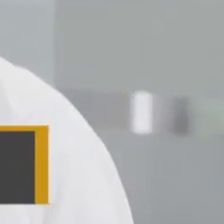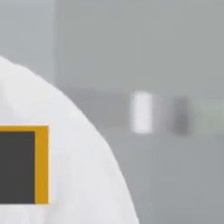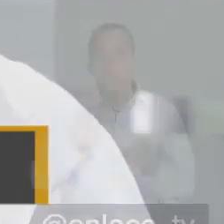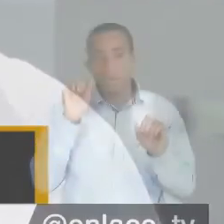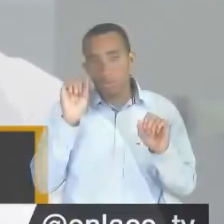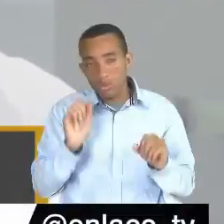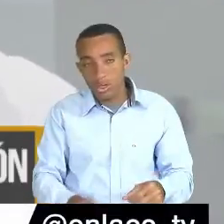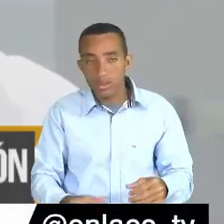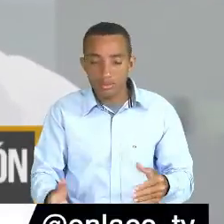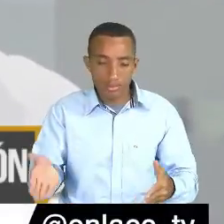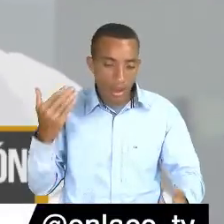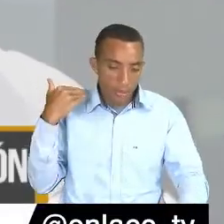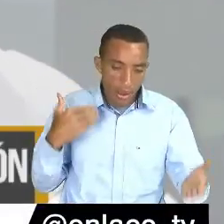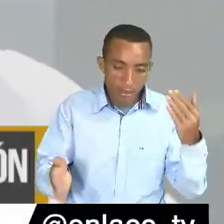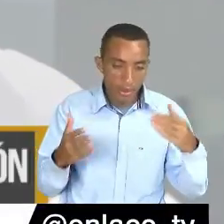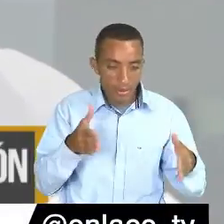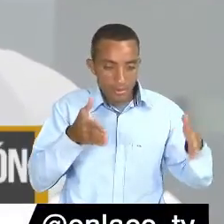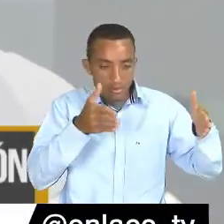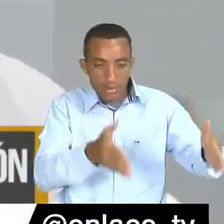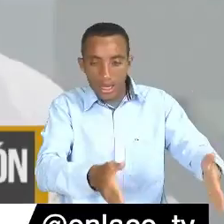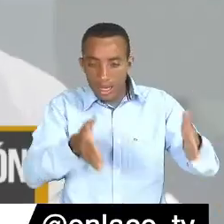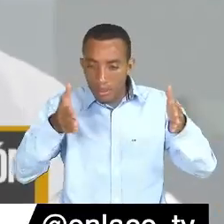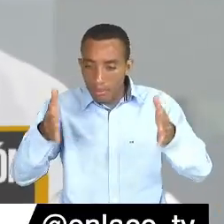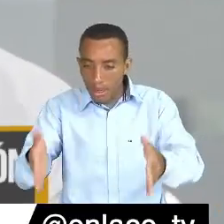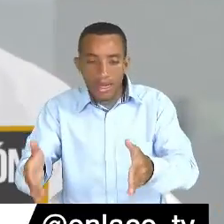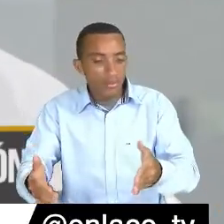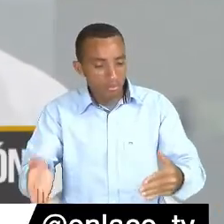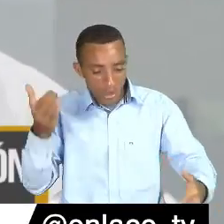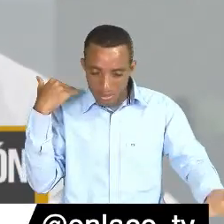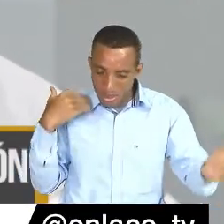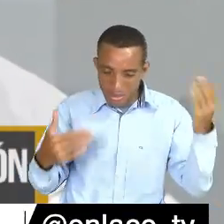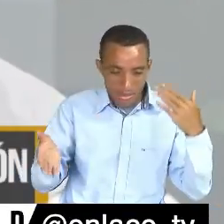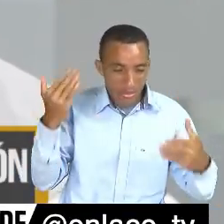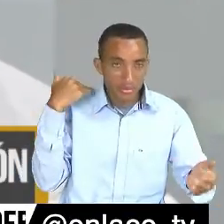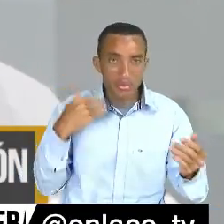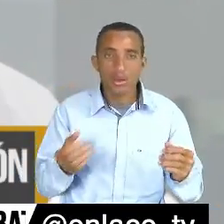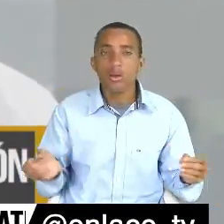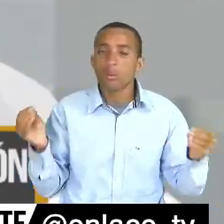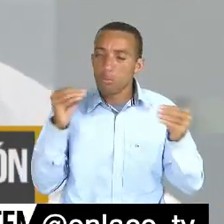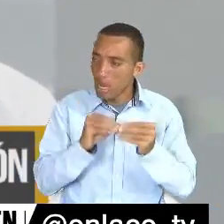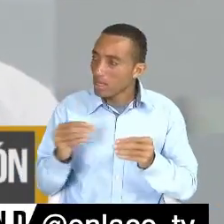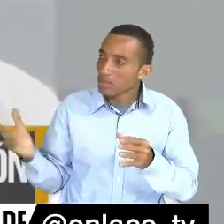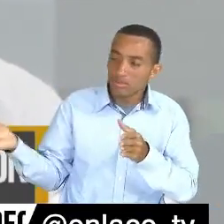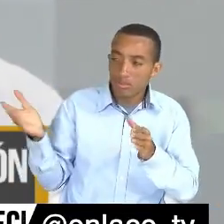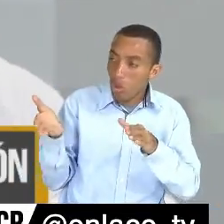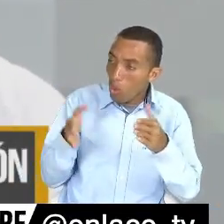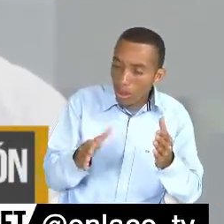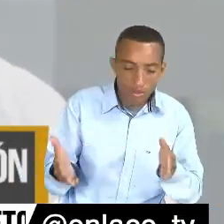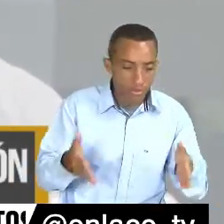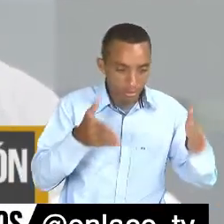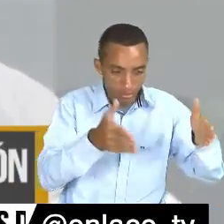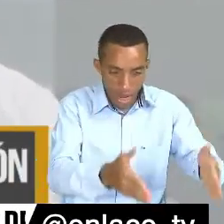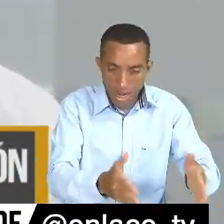descongestionar un poco el cementerio para que tengamos, digamos, más cupos para también las personas víctimas